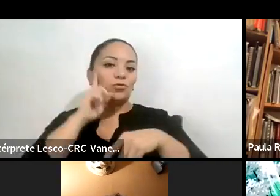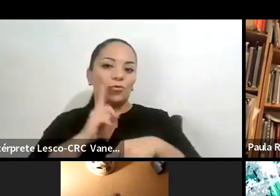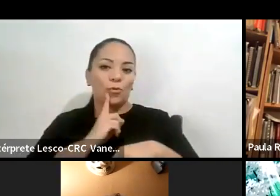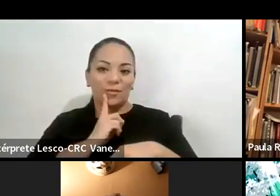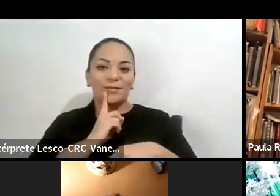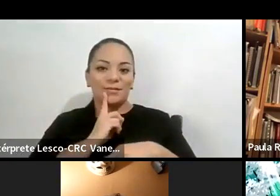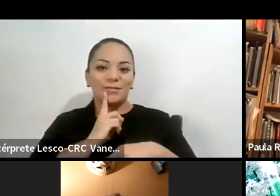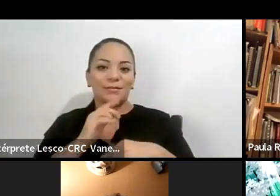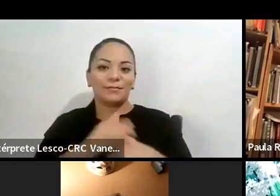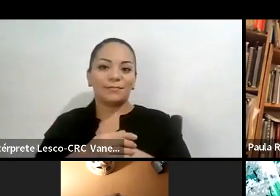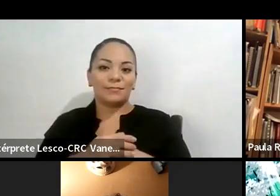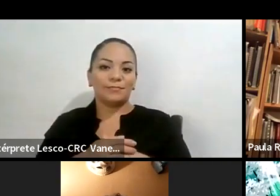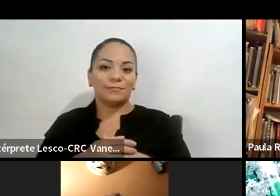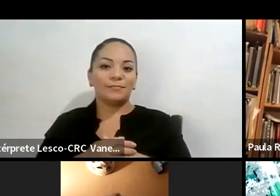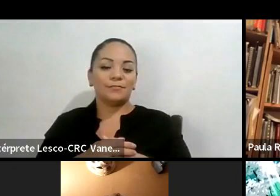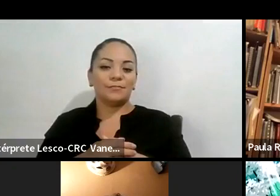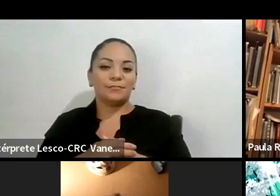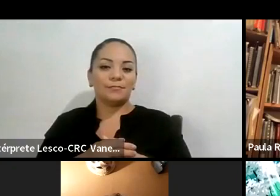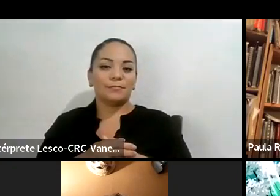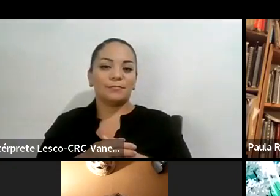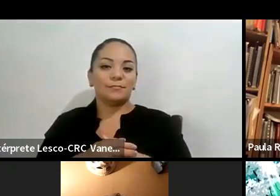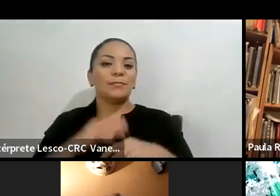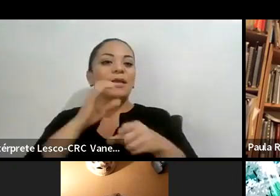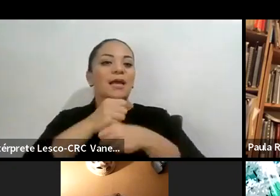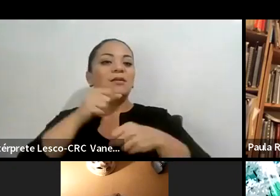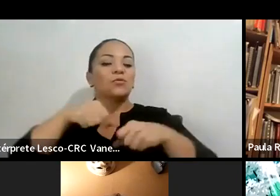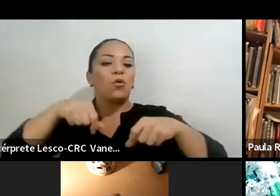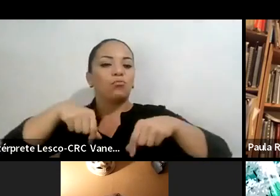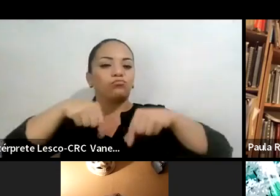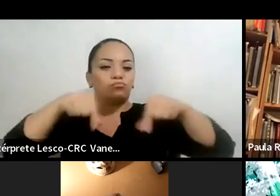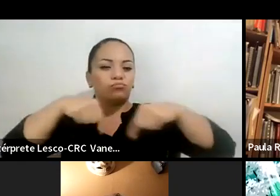que nos ha grabado Ignacio